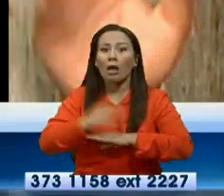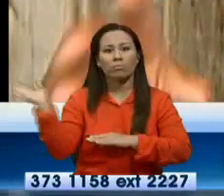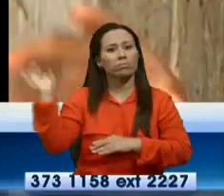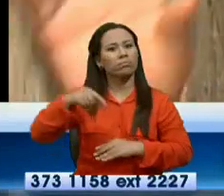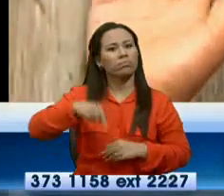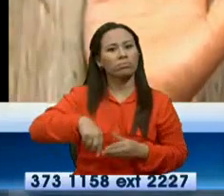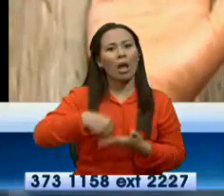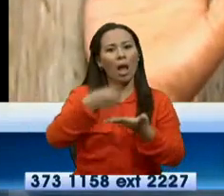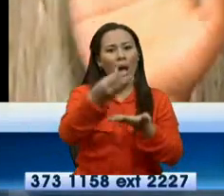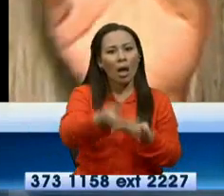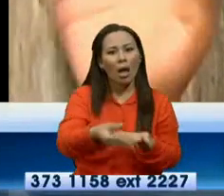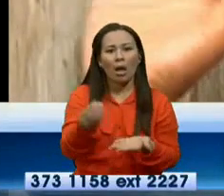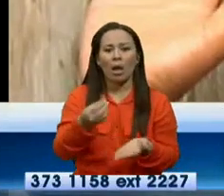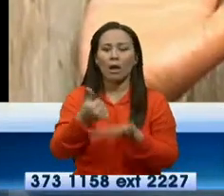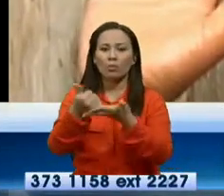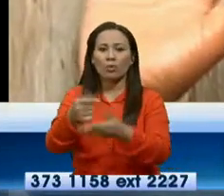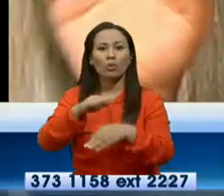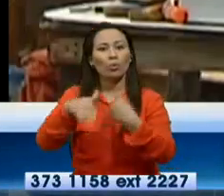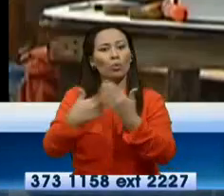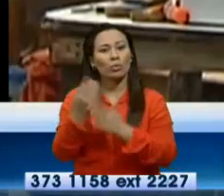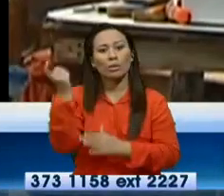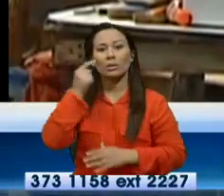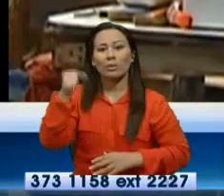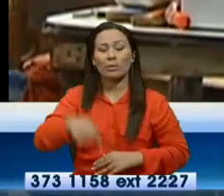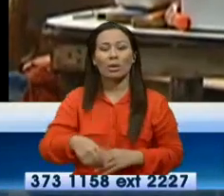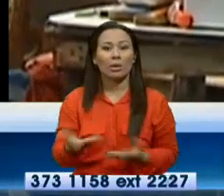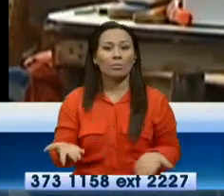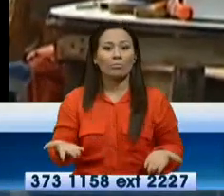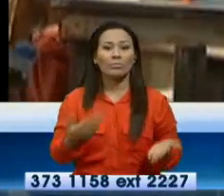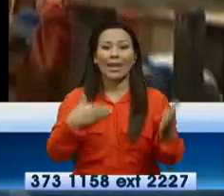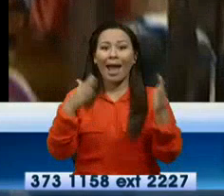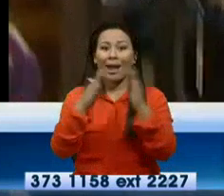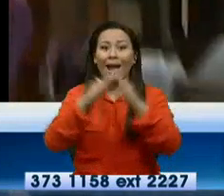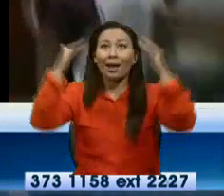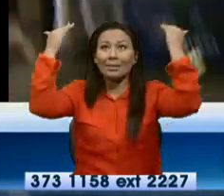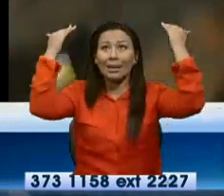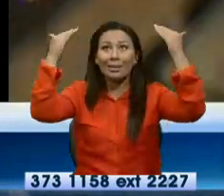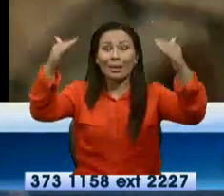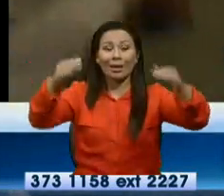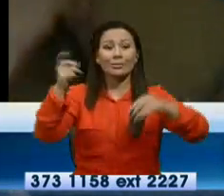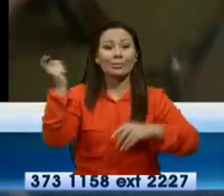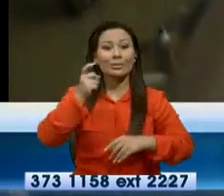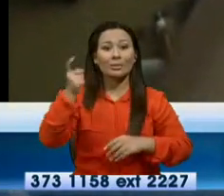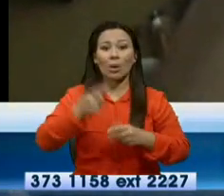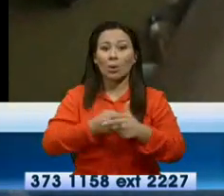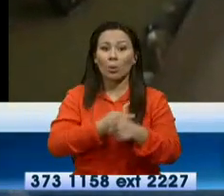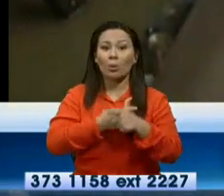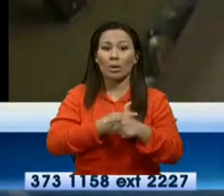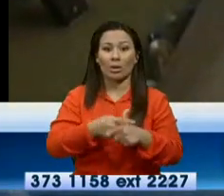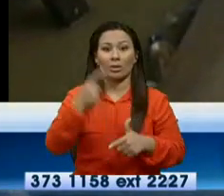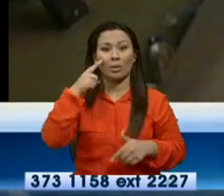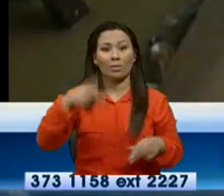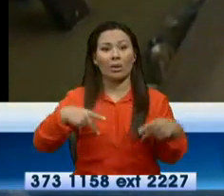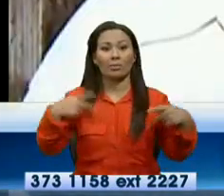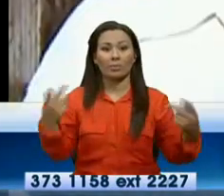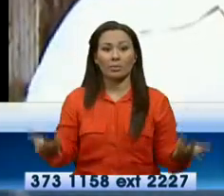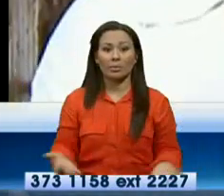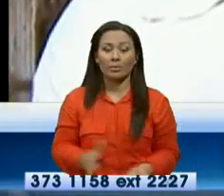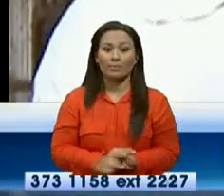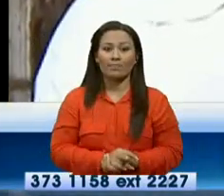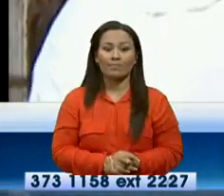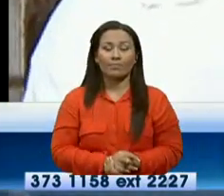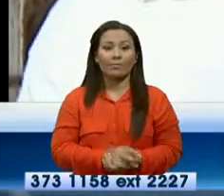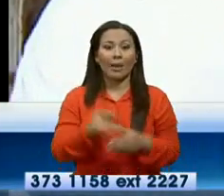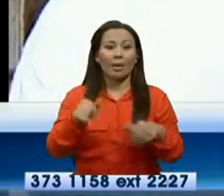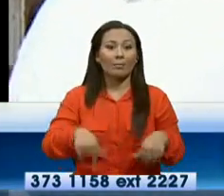que vivimos en esta agua, claro que todos necesitamos ayuda. Una casa, un techo donde vivir, pues lo principal que uno necesita como todo ser humano. Esto se